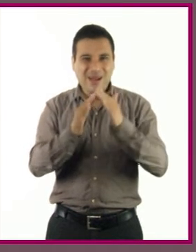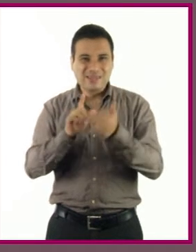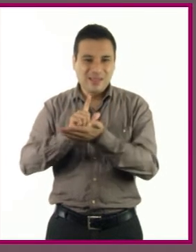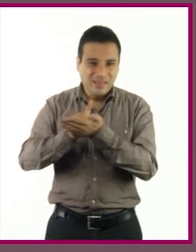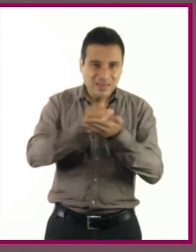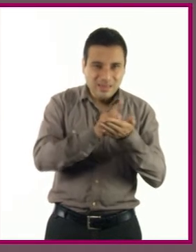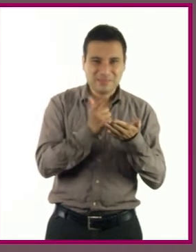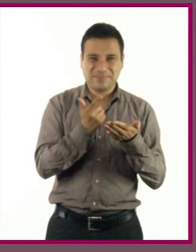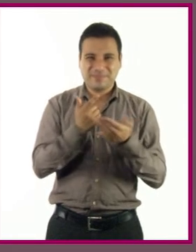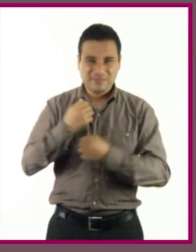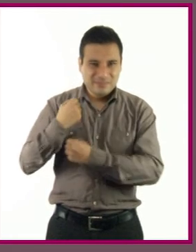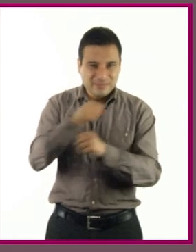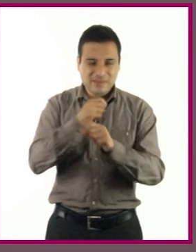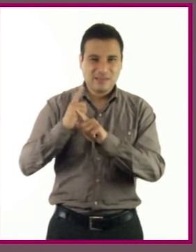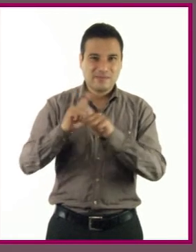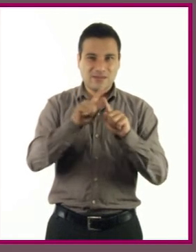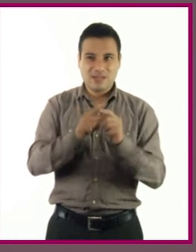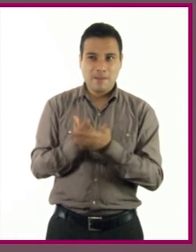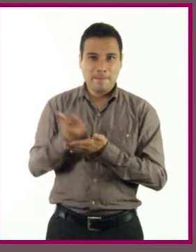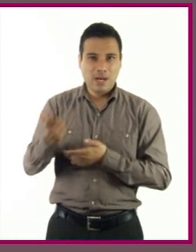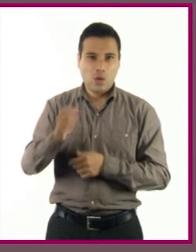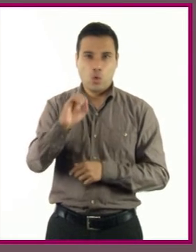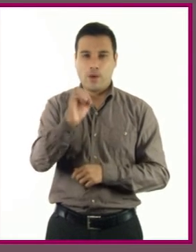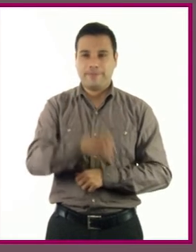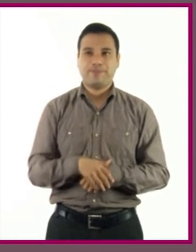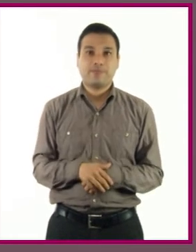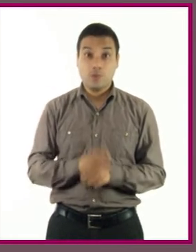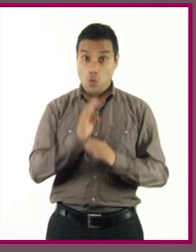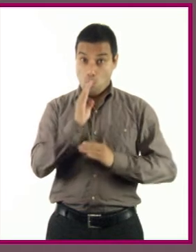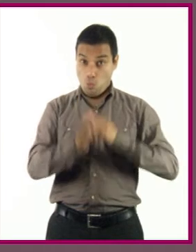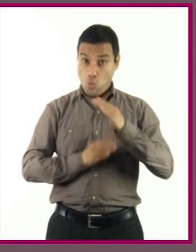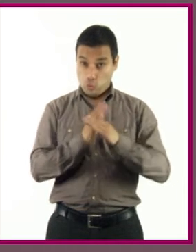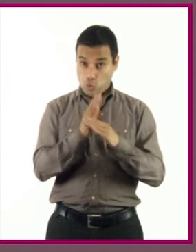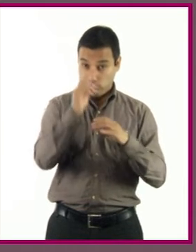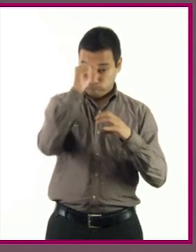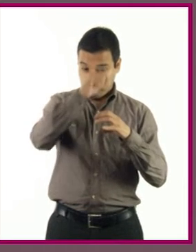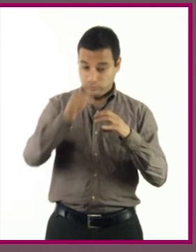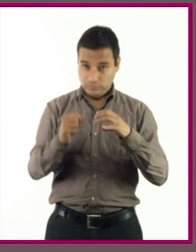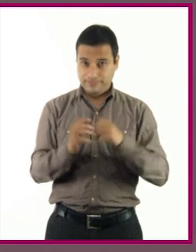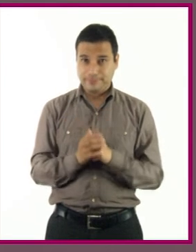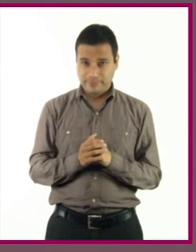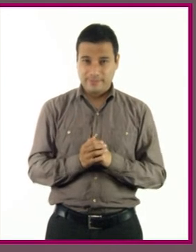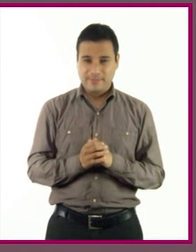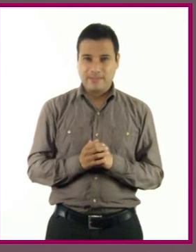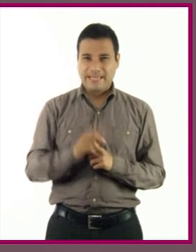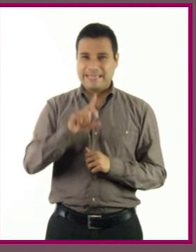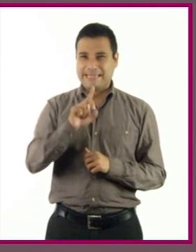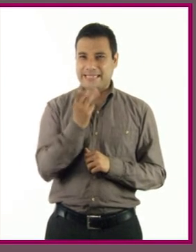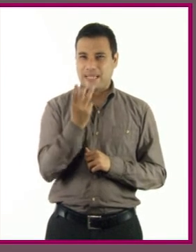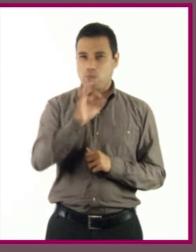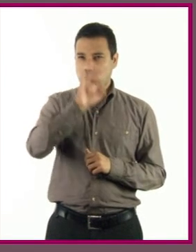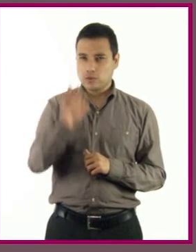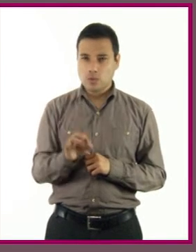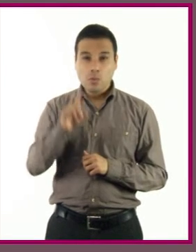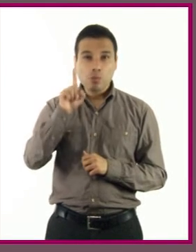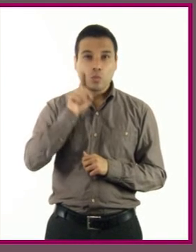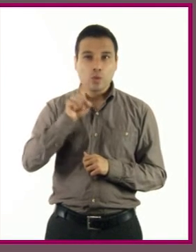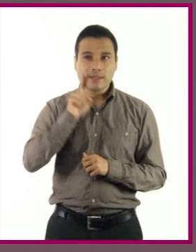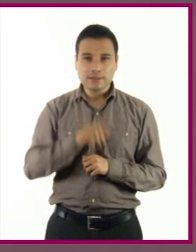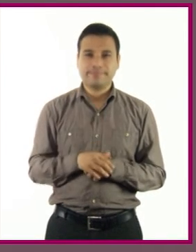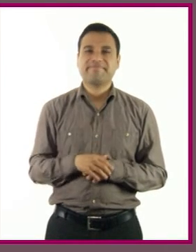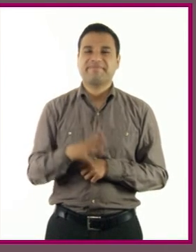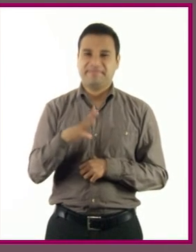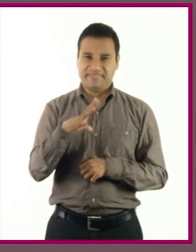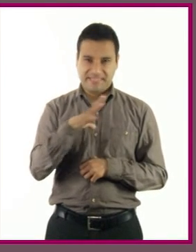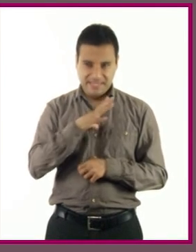no remuneradas. En todo el mundo, 1 de cada 3 mujeres ha sufrido violencia